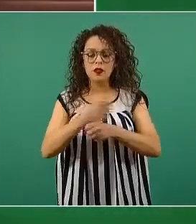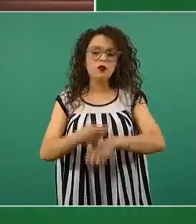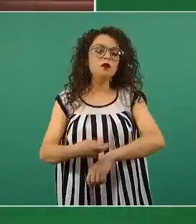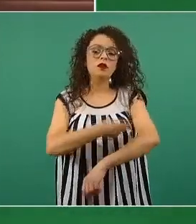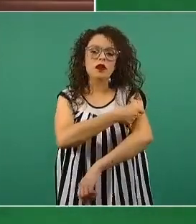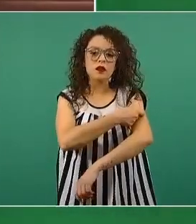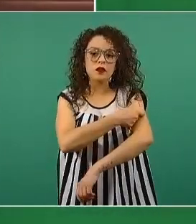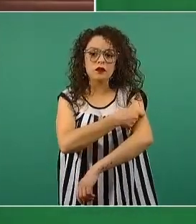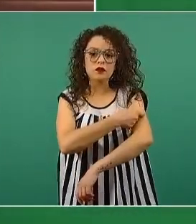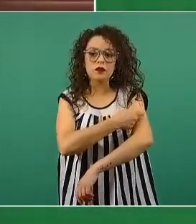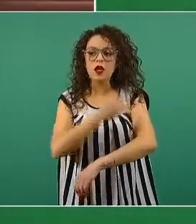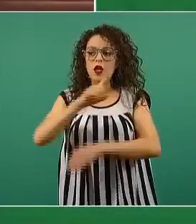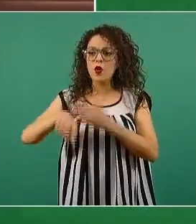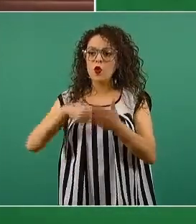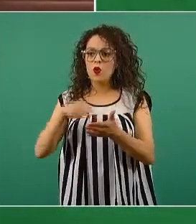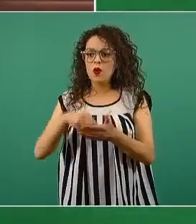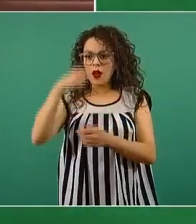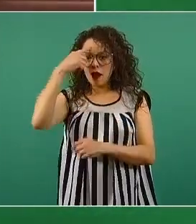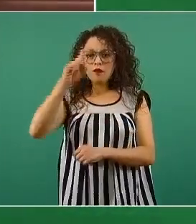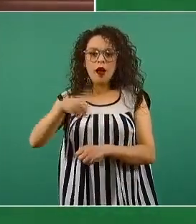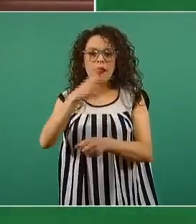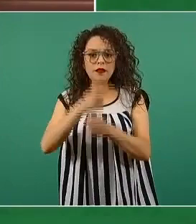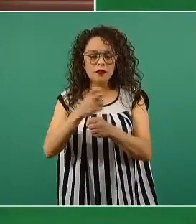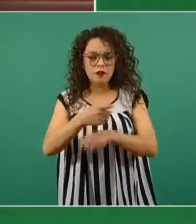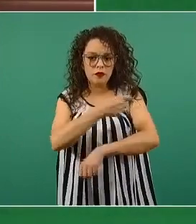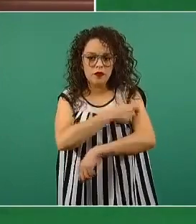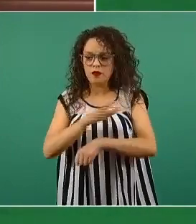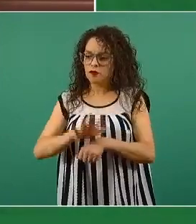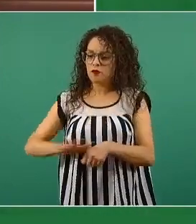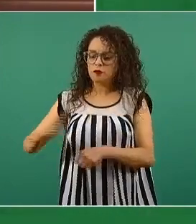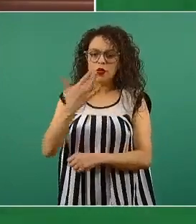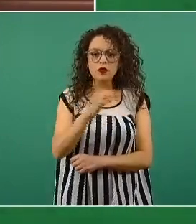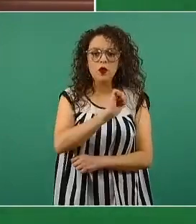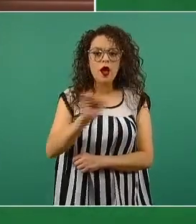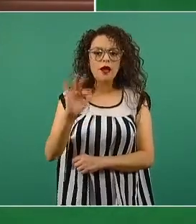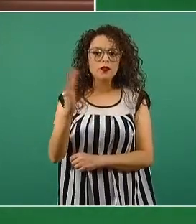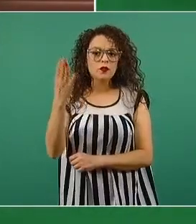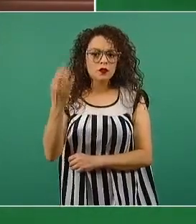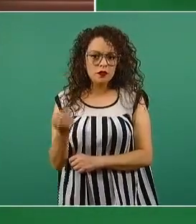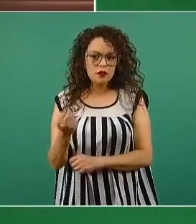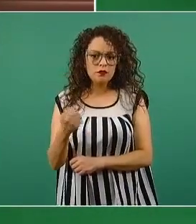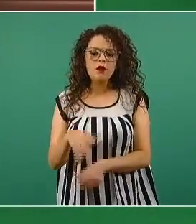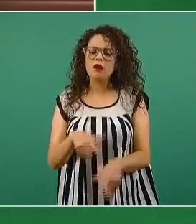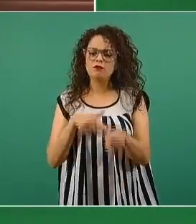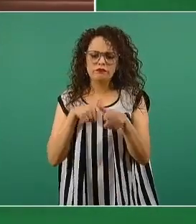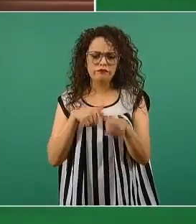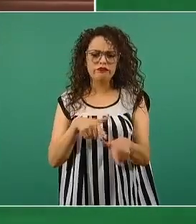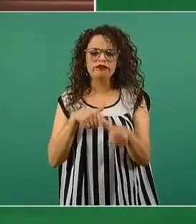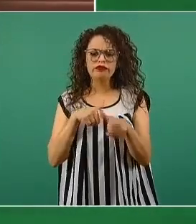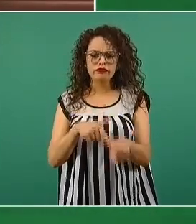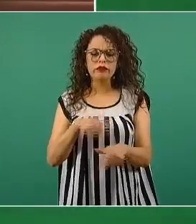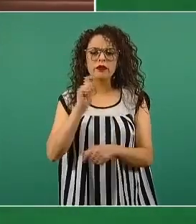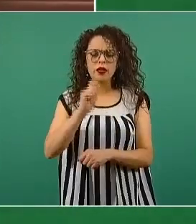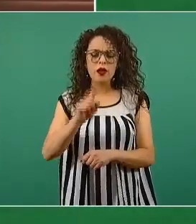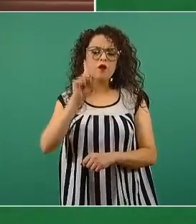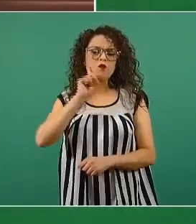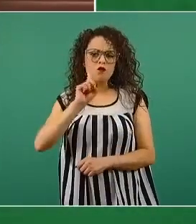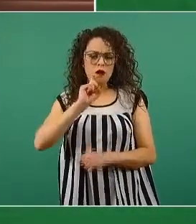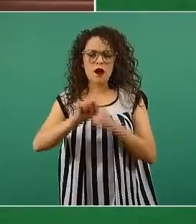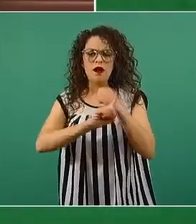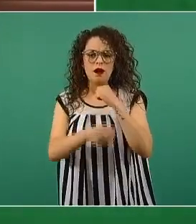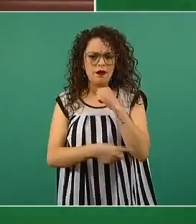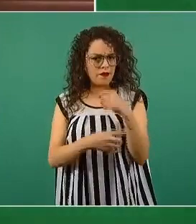activando sitios para segundas dosis en la población de 50 a 59. Se va a seguir con el esquema de mujeres embarazadas, y